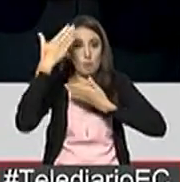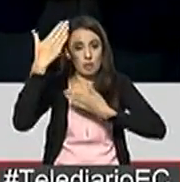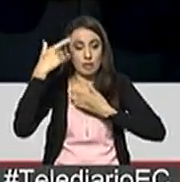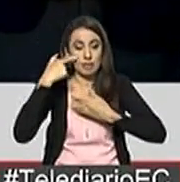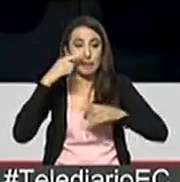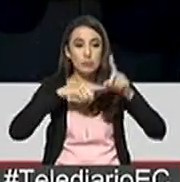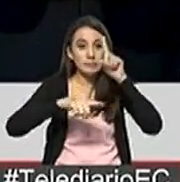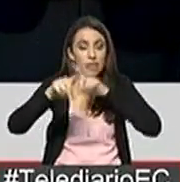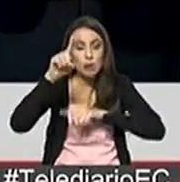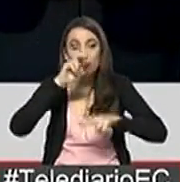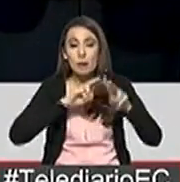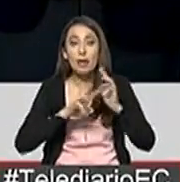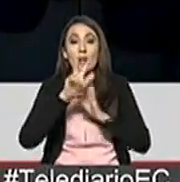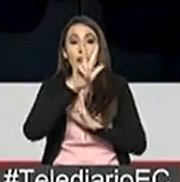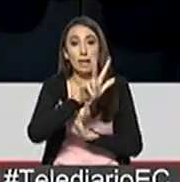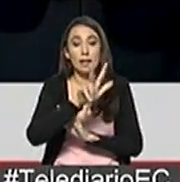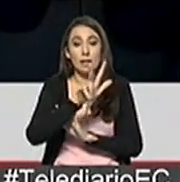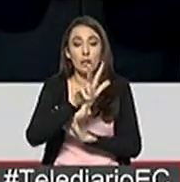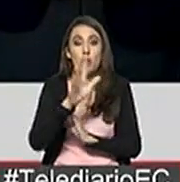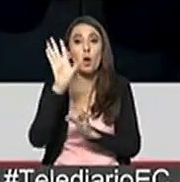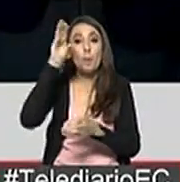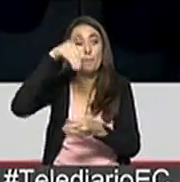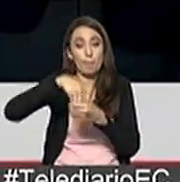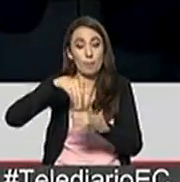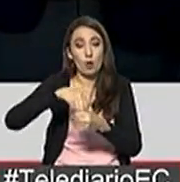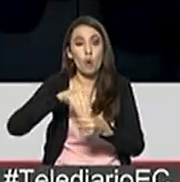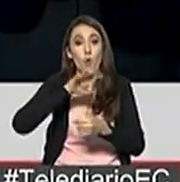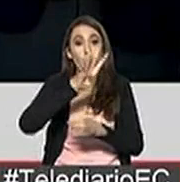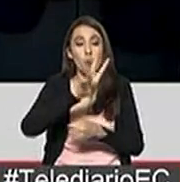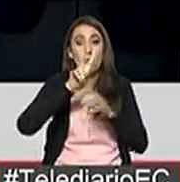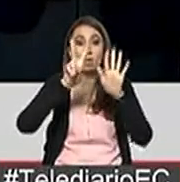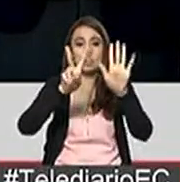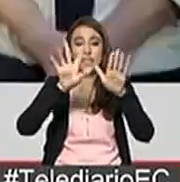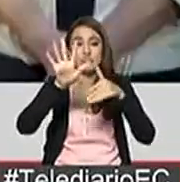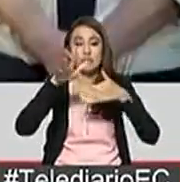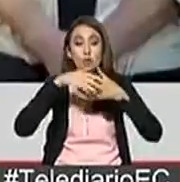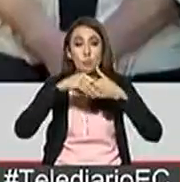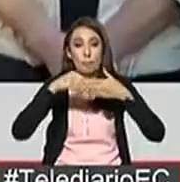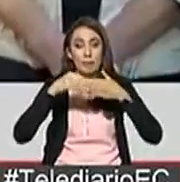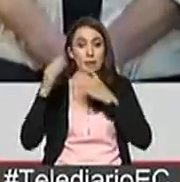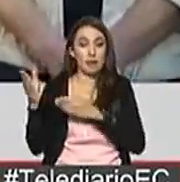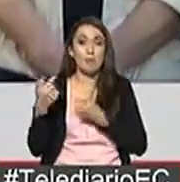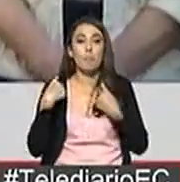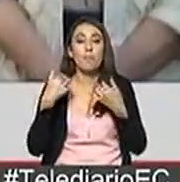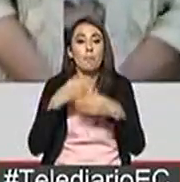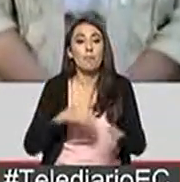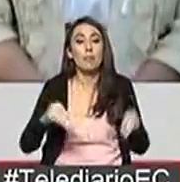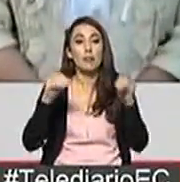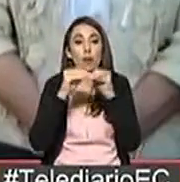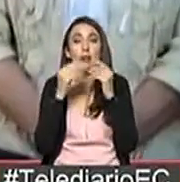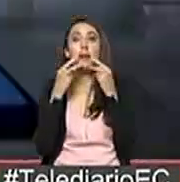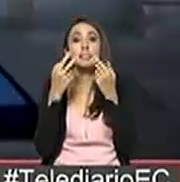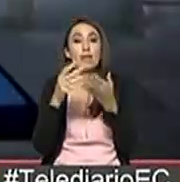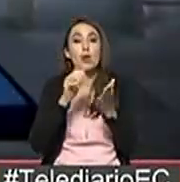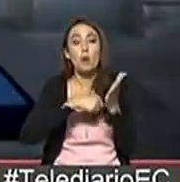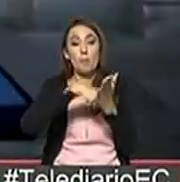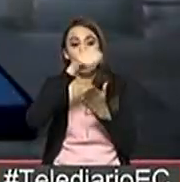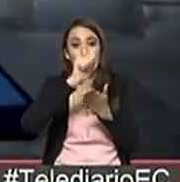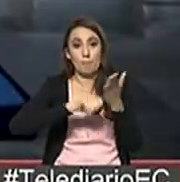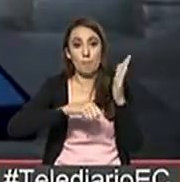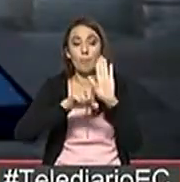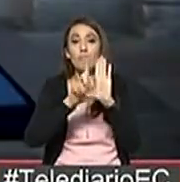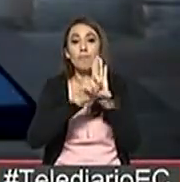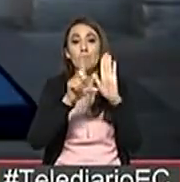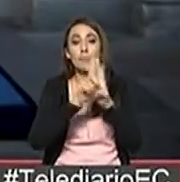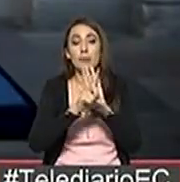de 350 mil, el ingreso mínimo de 350 mil pesos. Según el presidente chileno, la firma de este proyecto de ley es